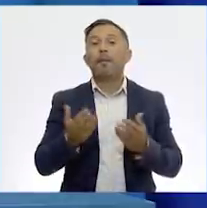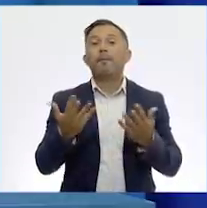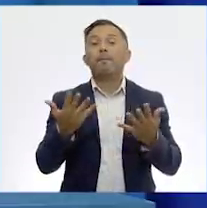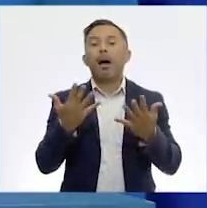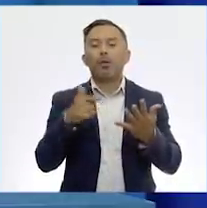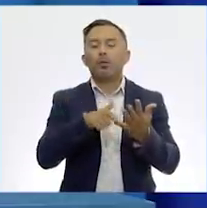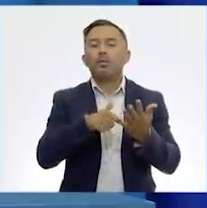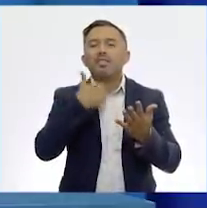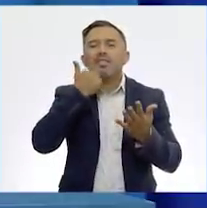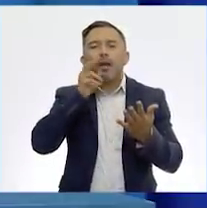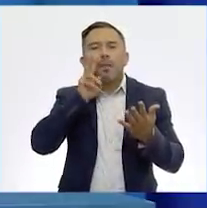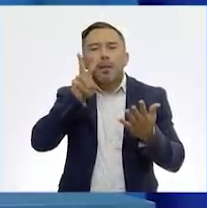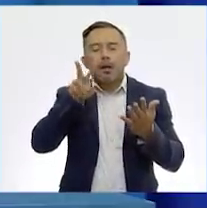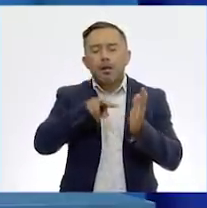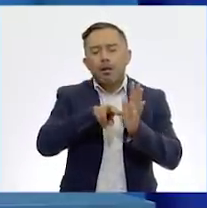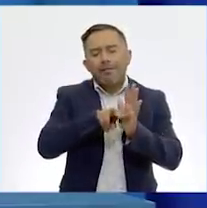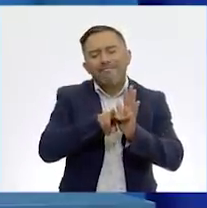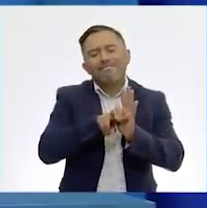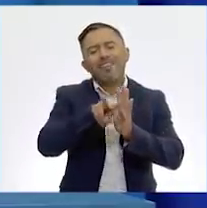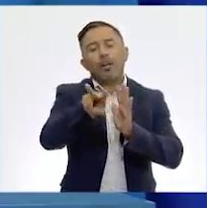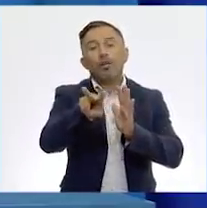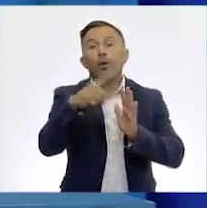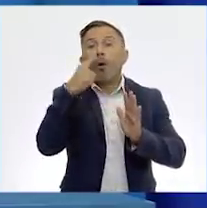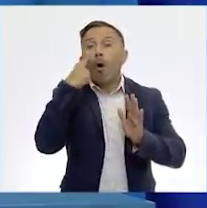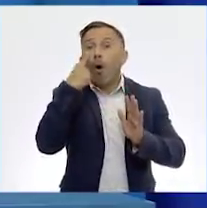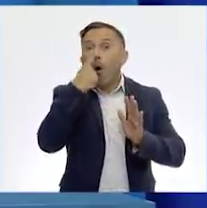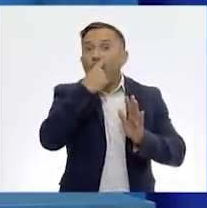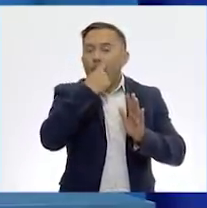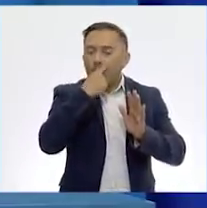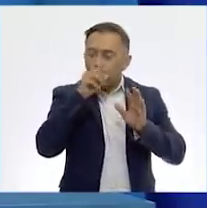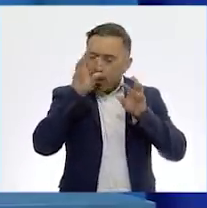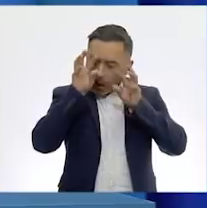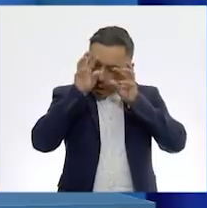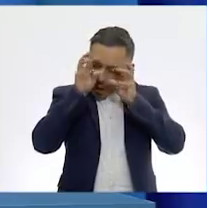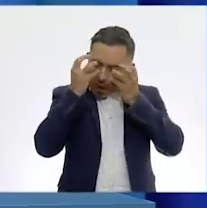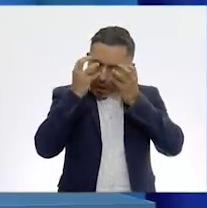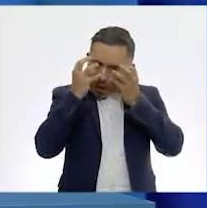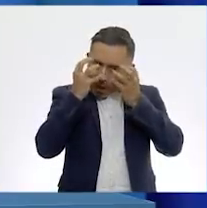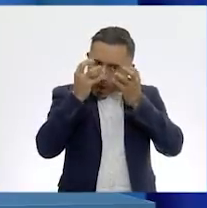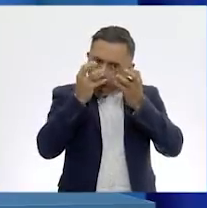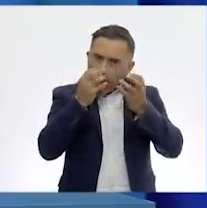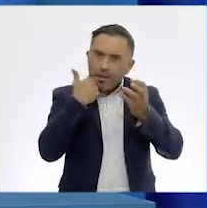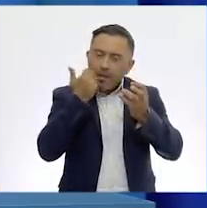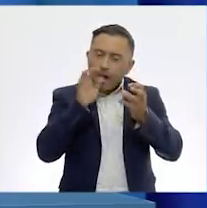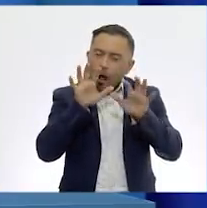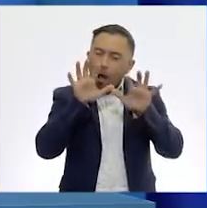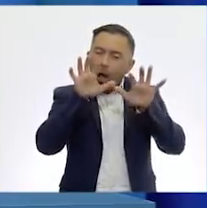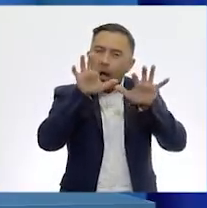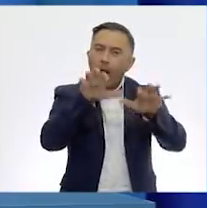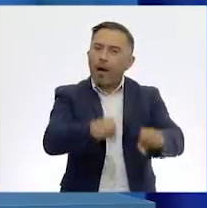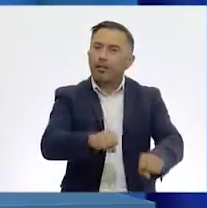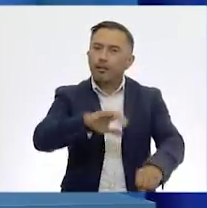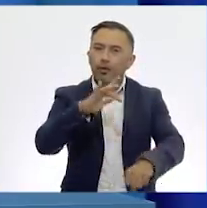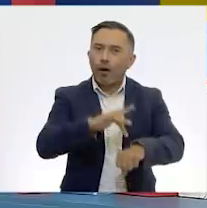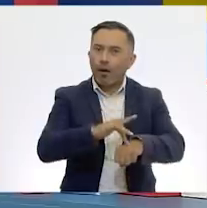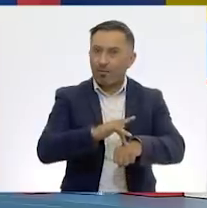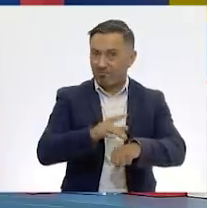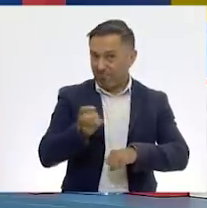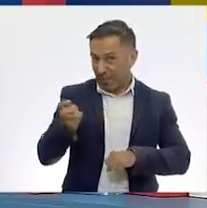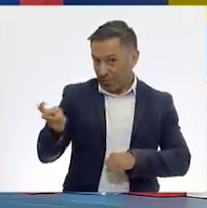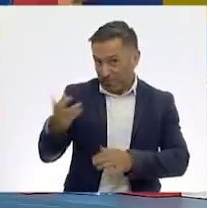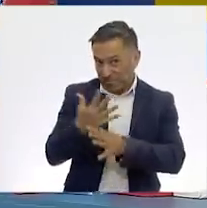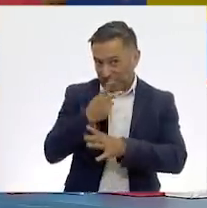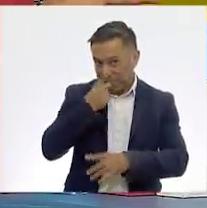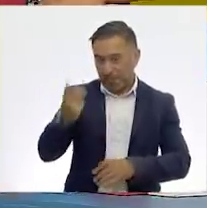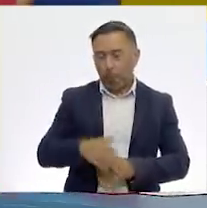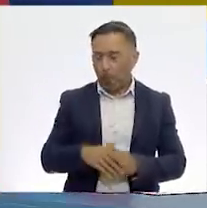los ojos quieren tocar, ¿no? Esto resume la obra de Barragán. Así es. ¡Wow! Pues Muy qué bien.